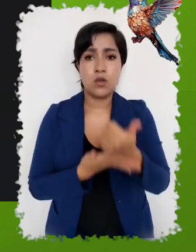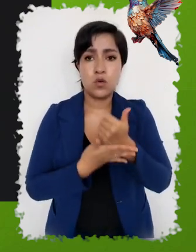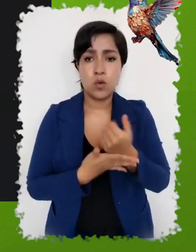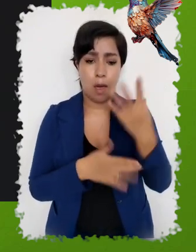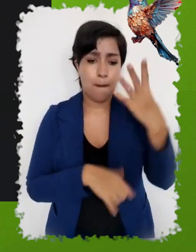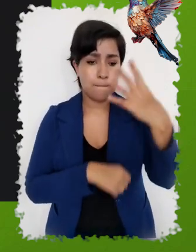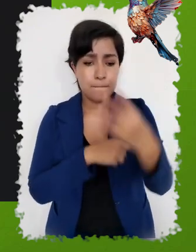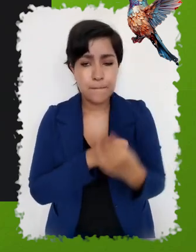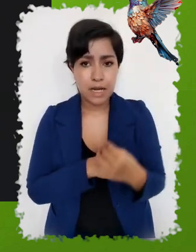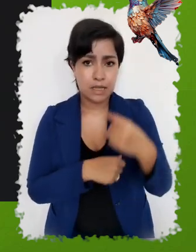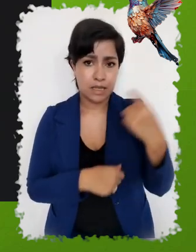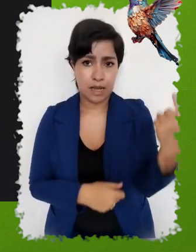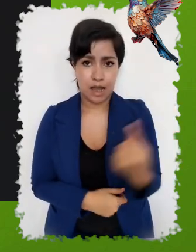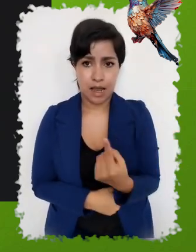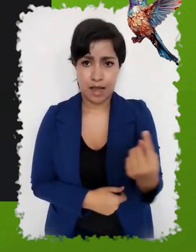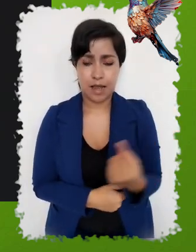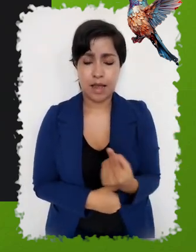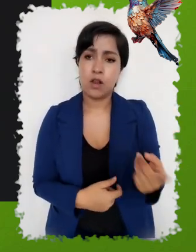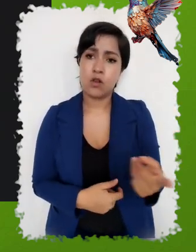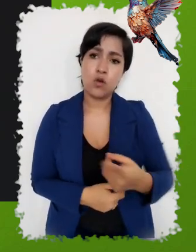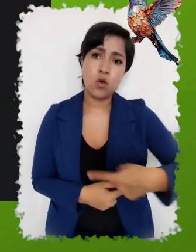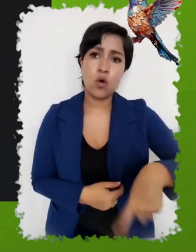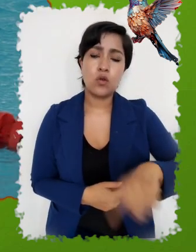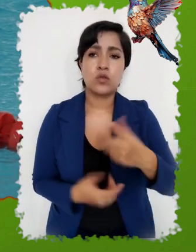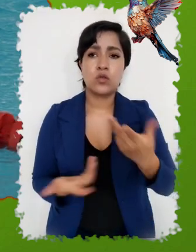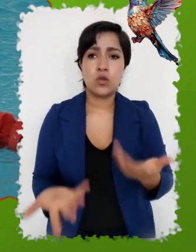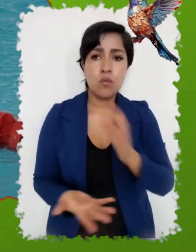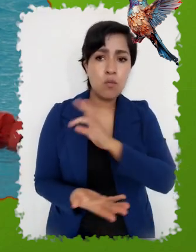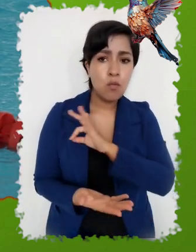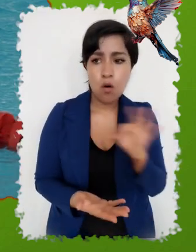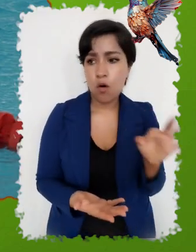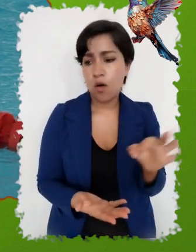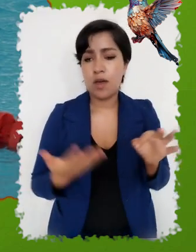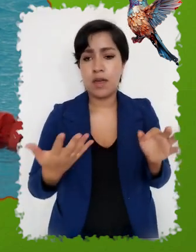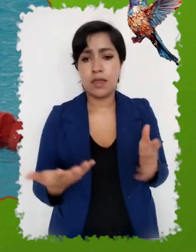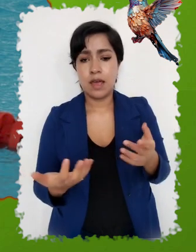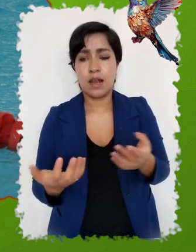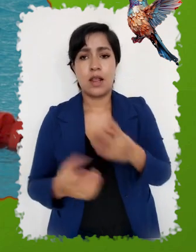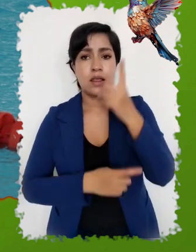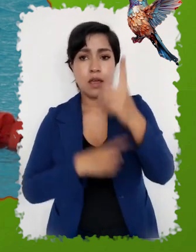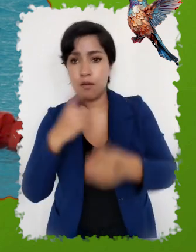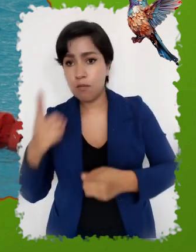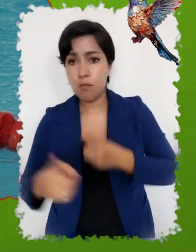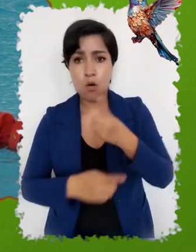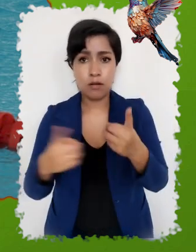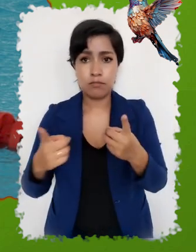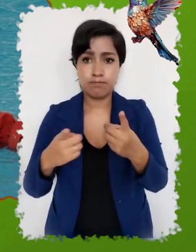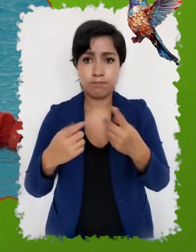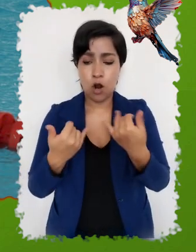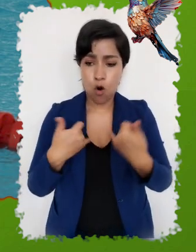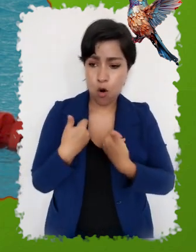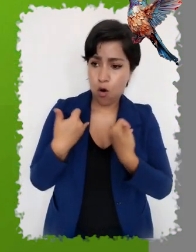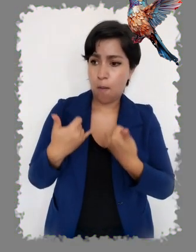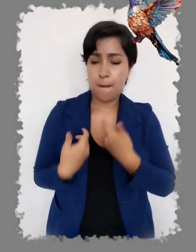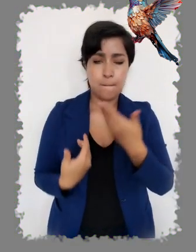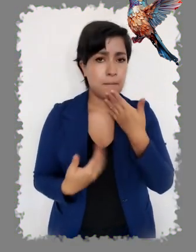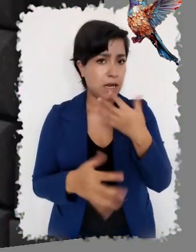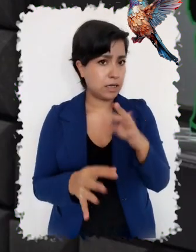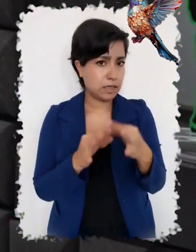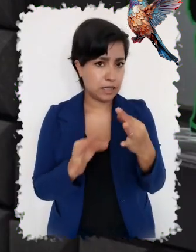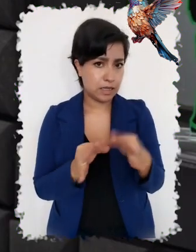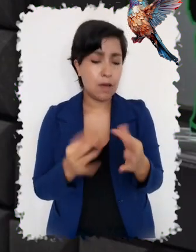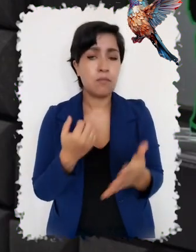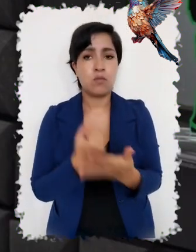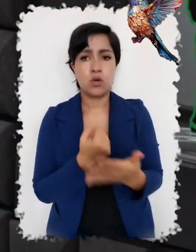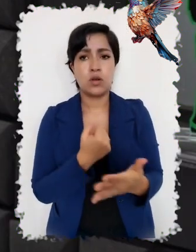permiten tener al punto al máximo nivel a los deportistas no en esa parte es muy importante ahora que inaugur lo de